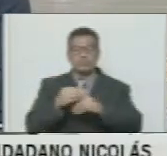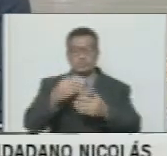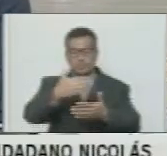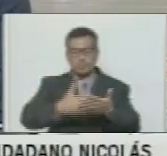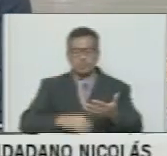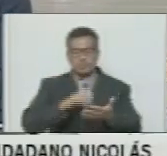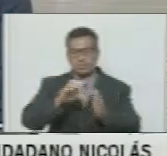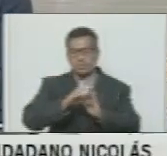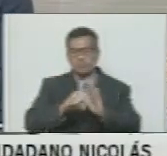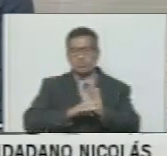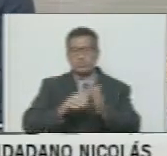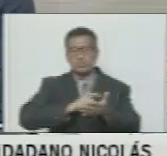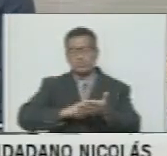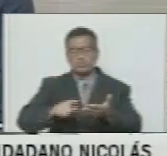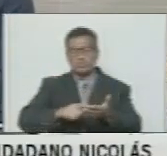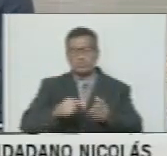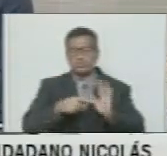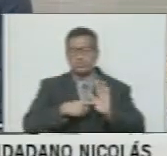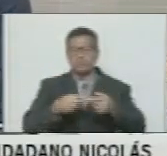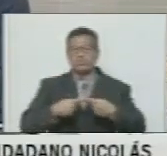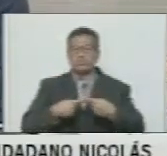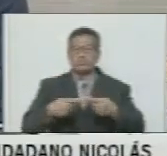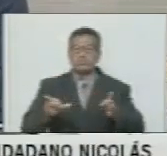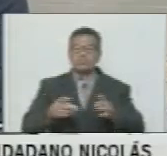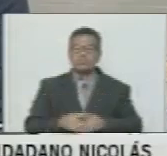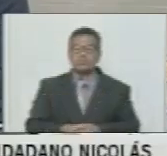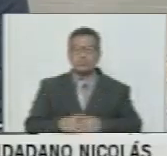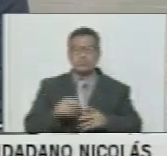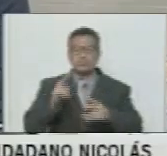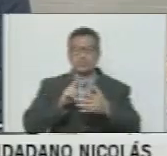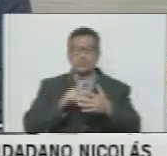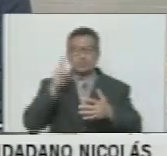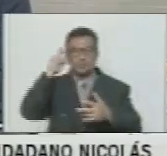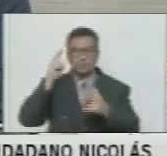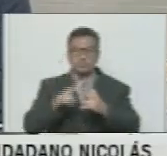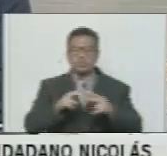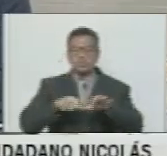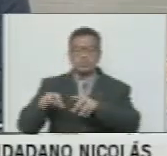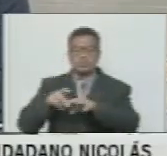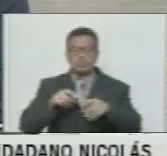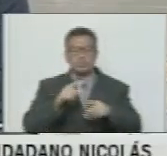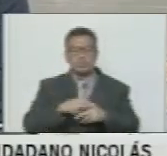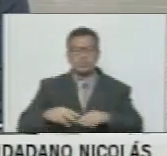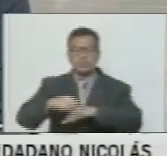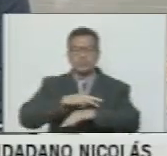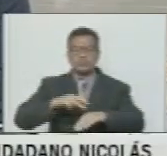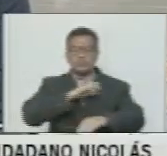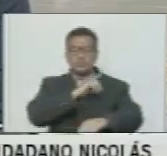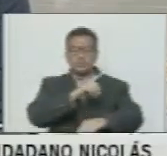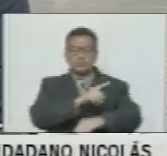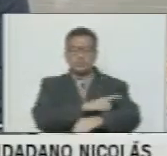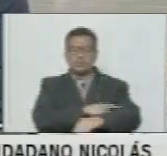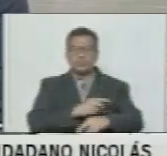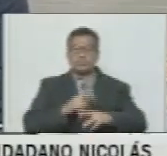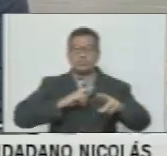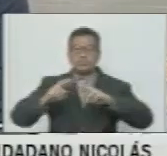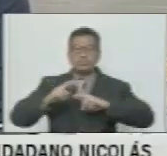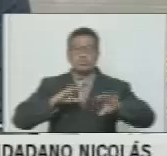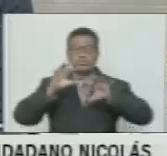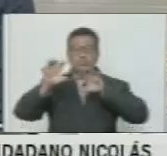remite a la Gaceta Oficial a los fines de su publicación y se notifique por secretaría al ciudadano ministro del Poder